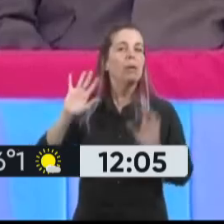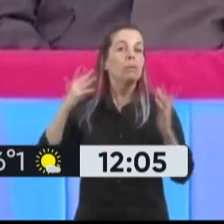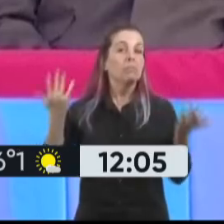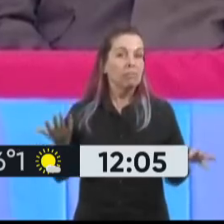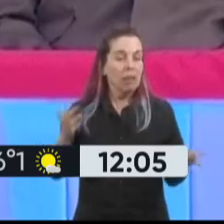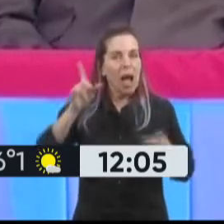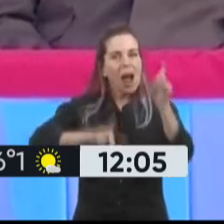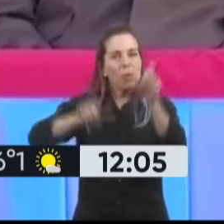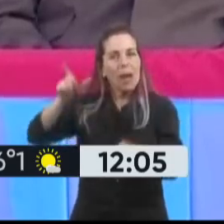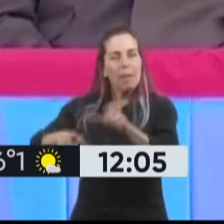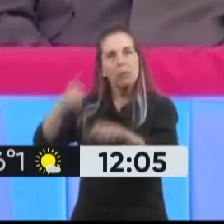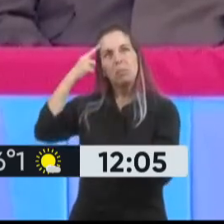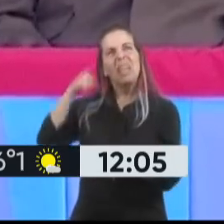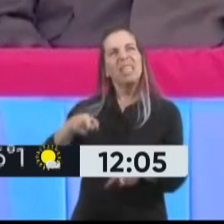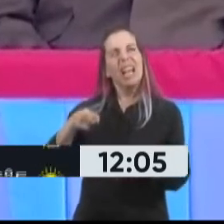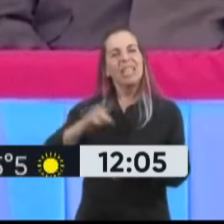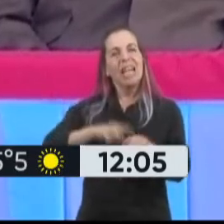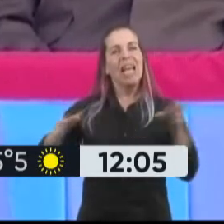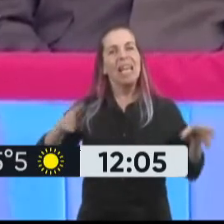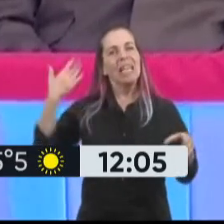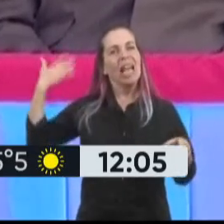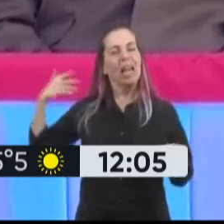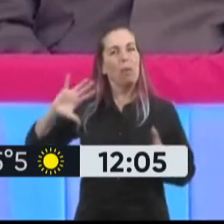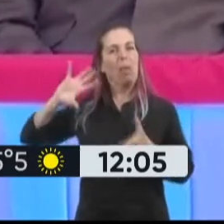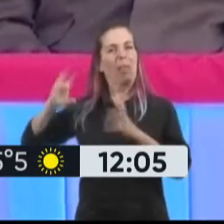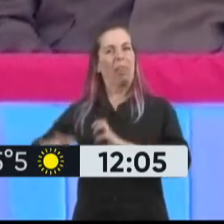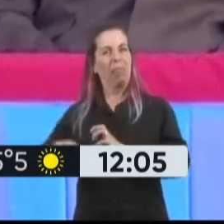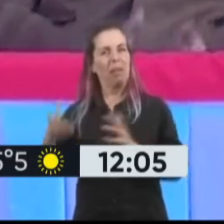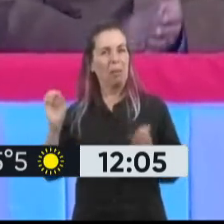referencia a ese modelo de manera peyorativa.